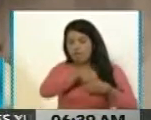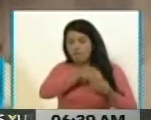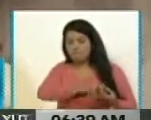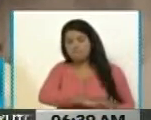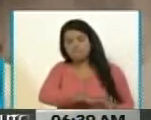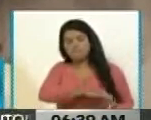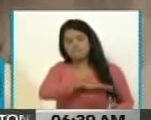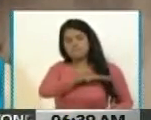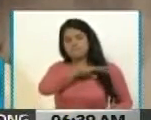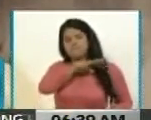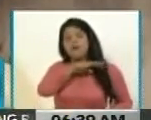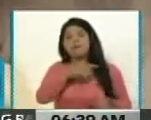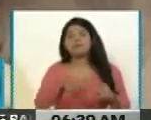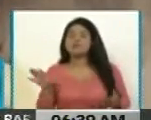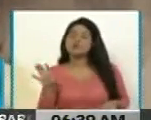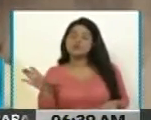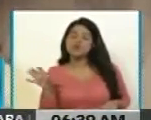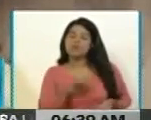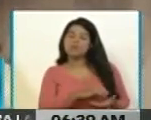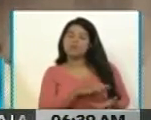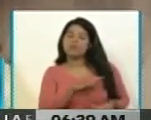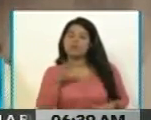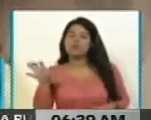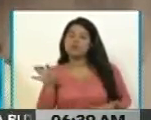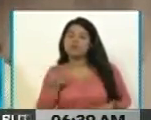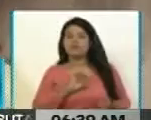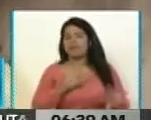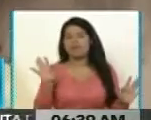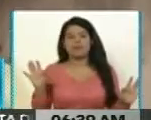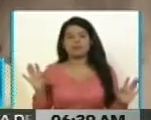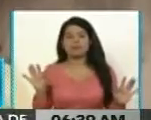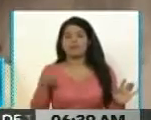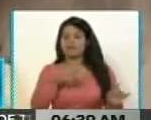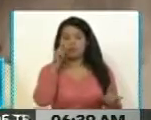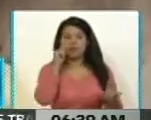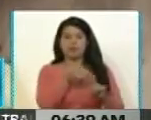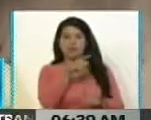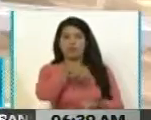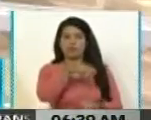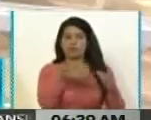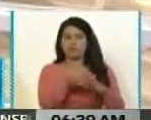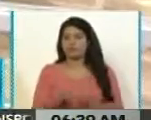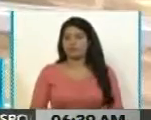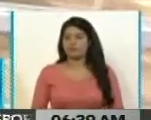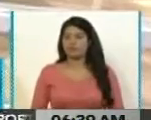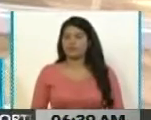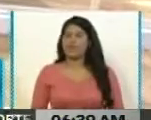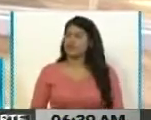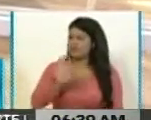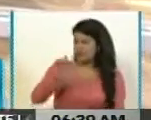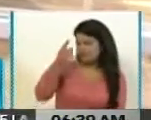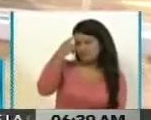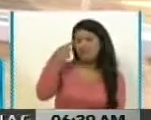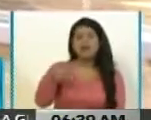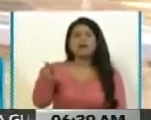de chupar la renta petrolera. Entonces, ahora, esta campaña Venezuela Corazón